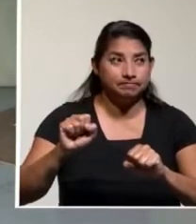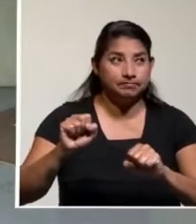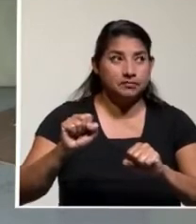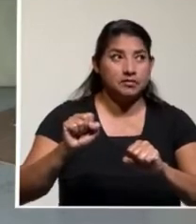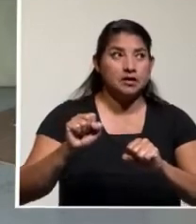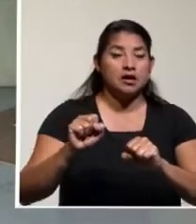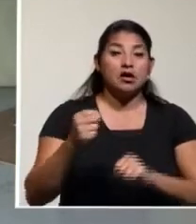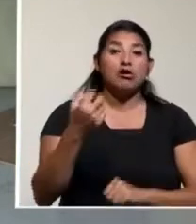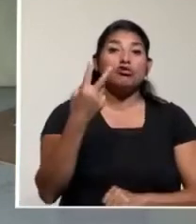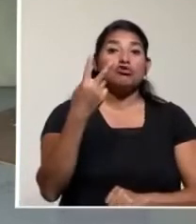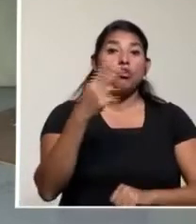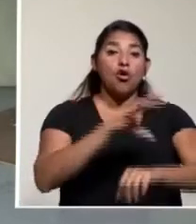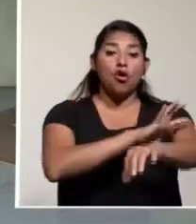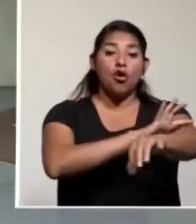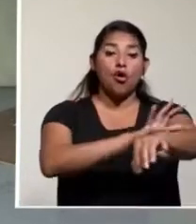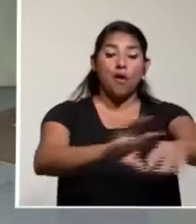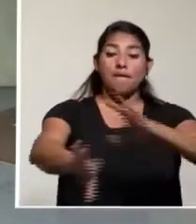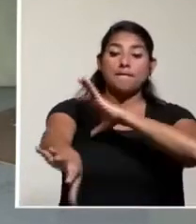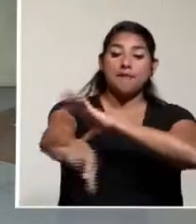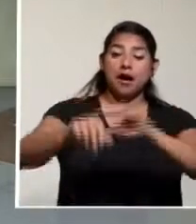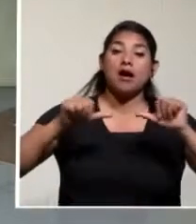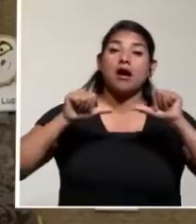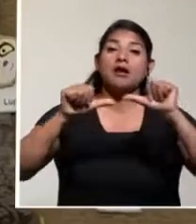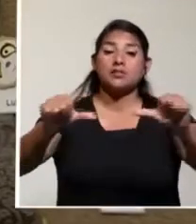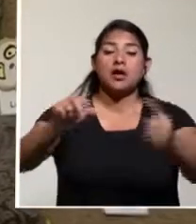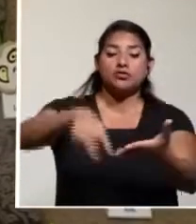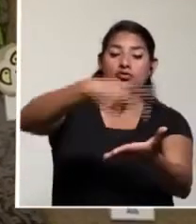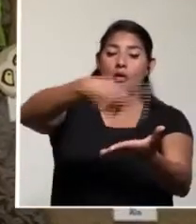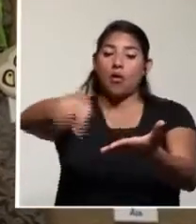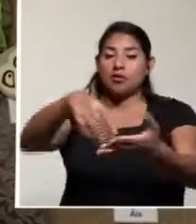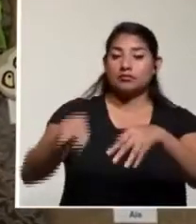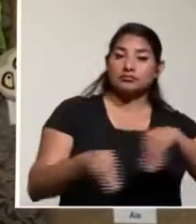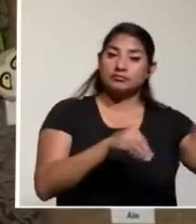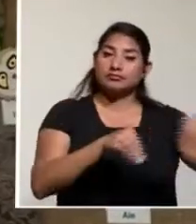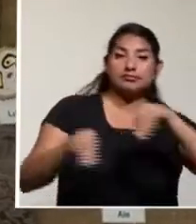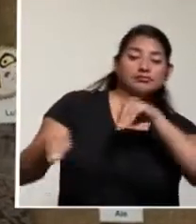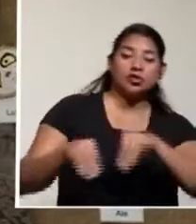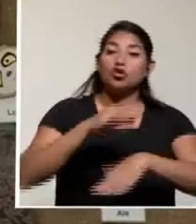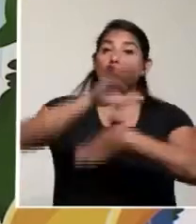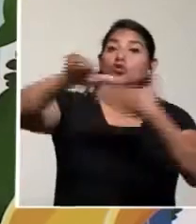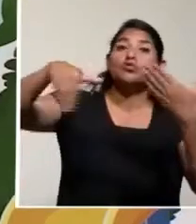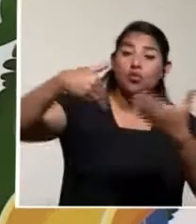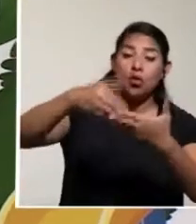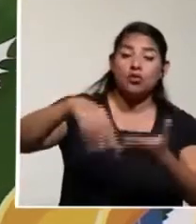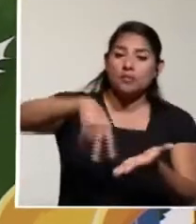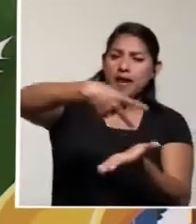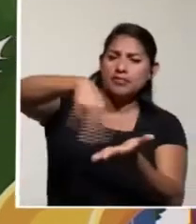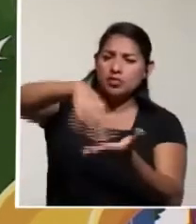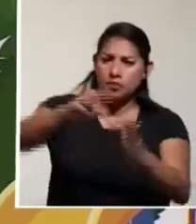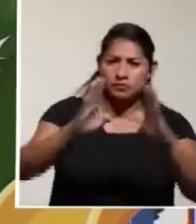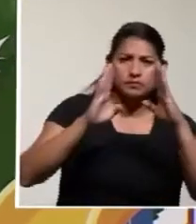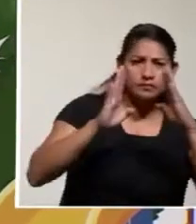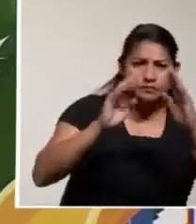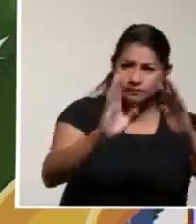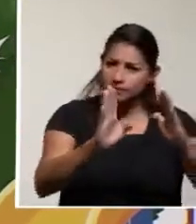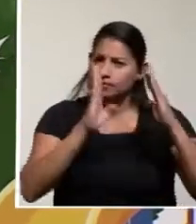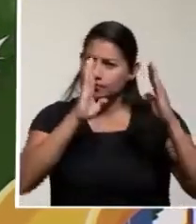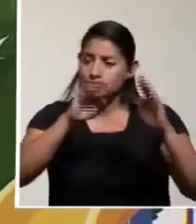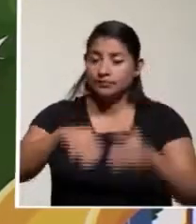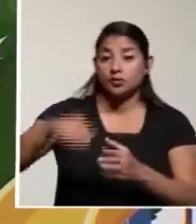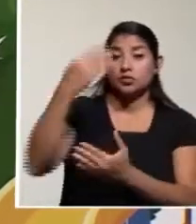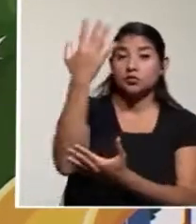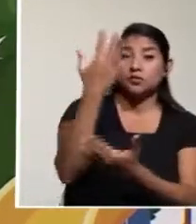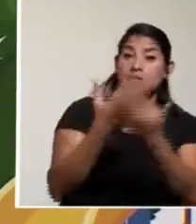brazos. Sigo. Ese es el baile del movimiento, donde tú debes estar atento. Mueve